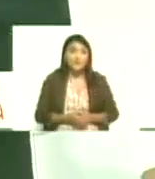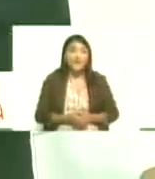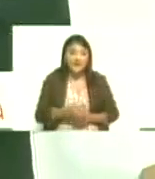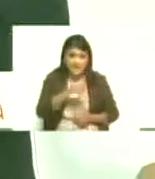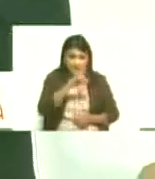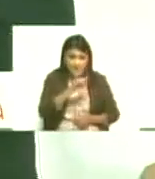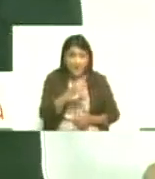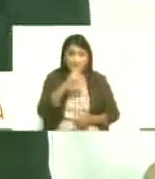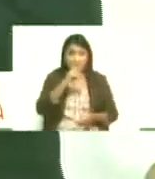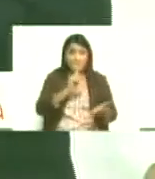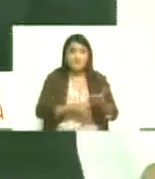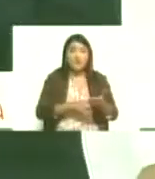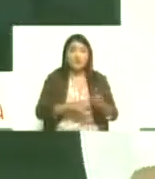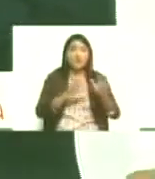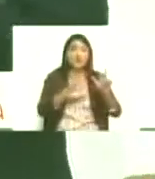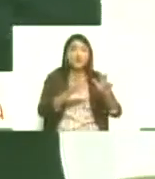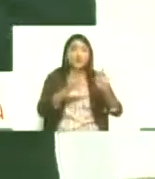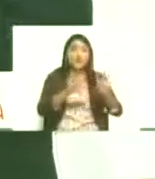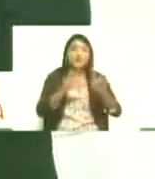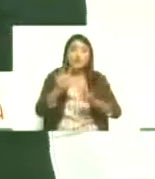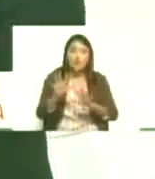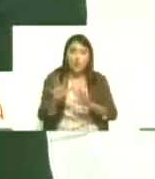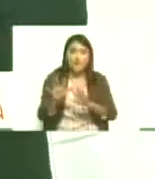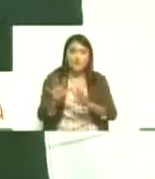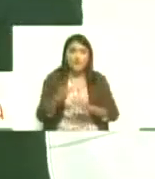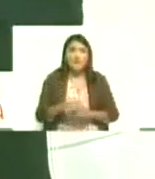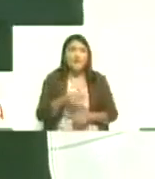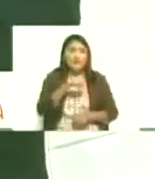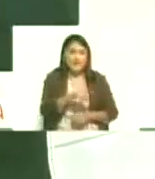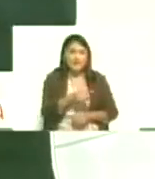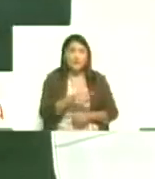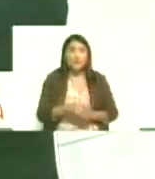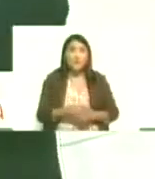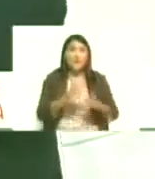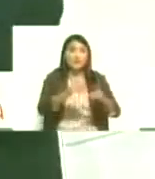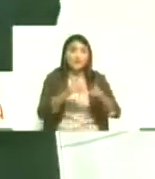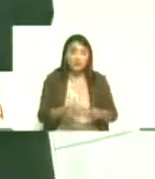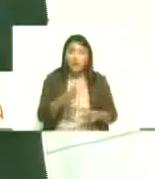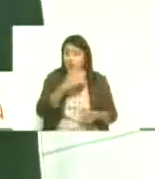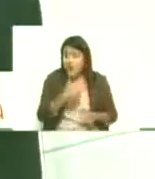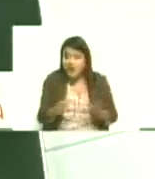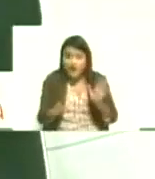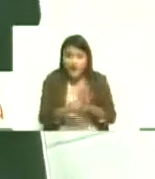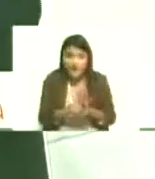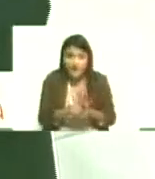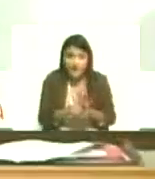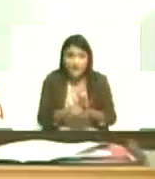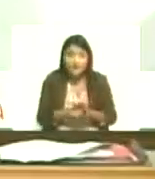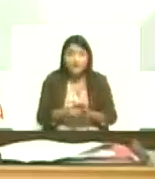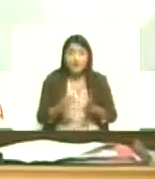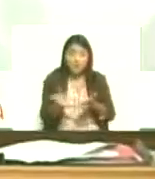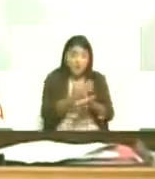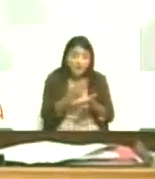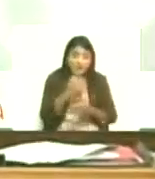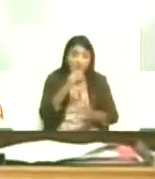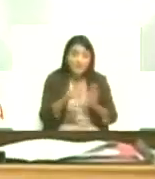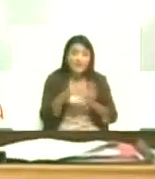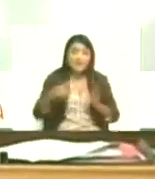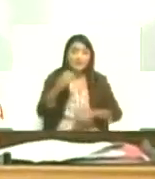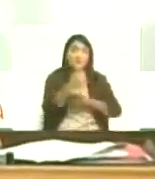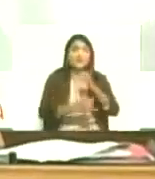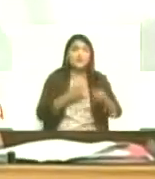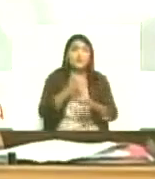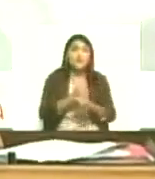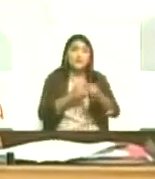de 1899 ha sido considerado en los libros de derecho internacional como el